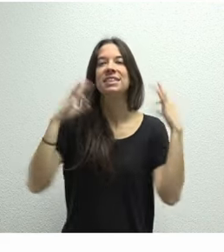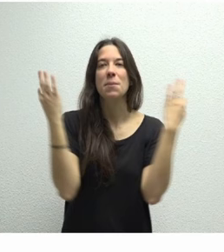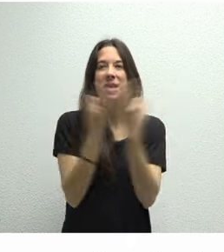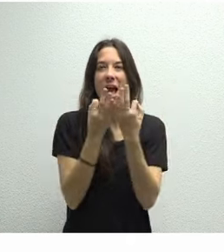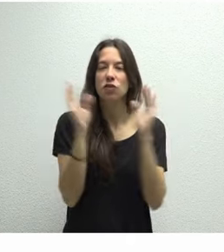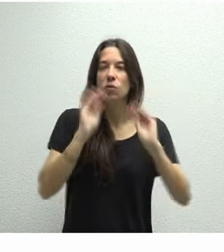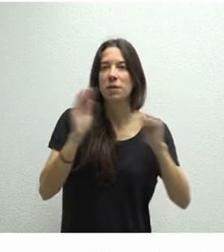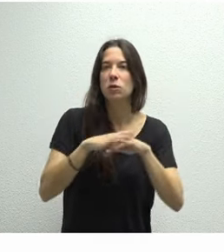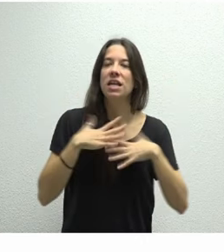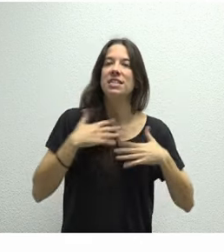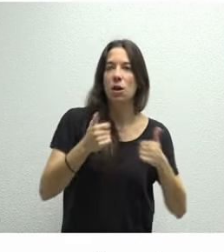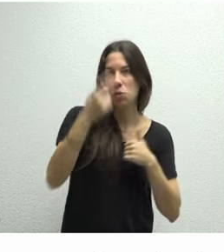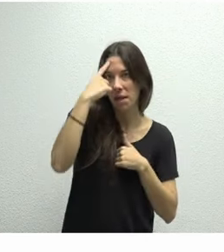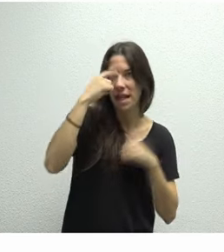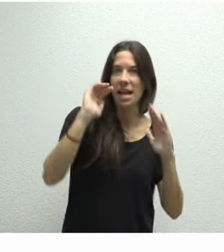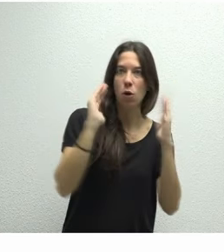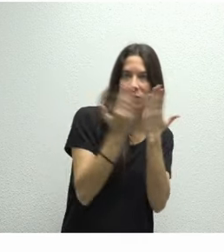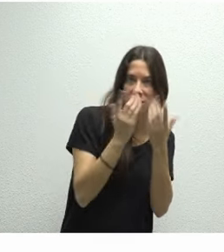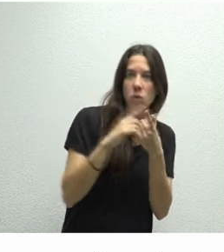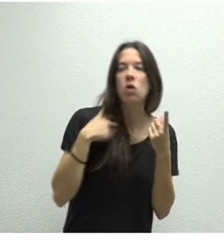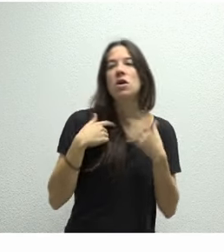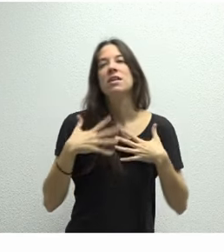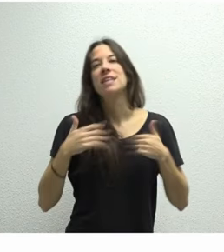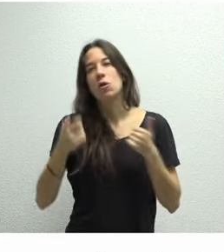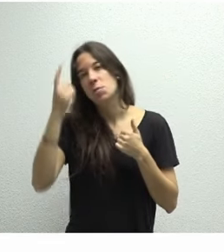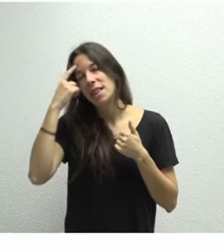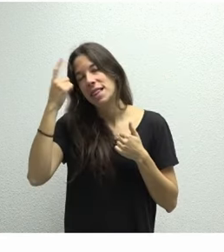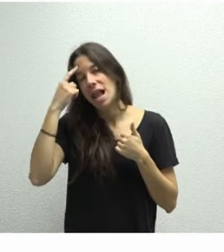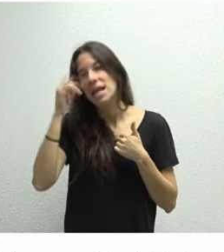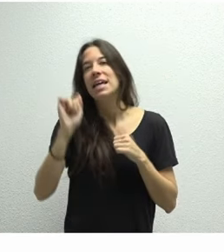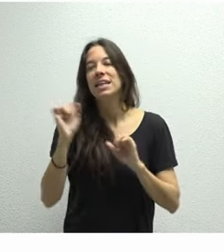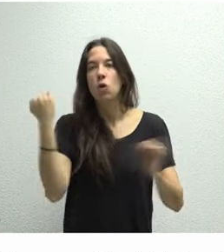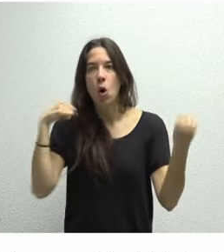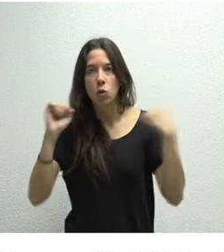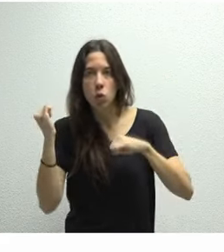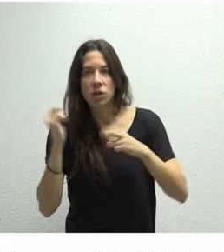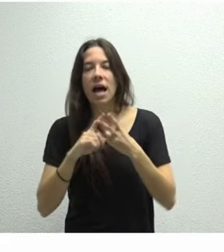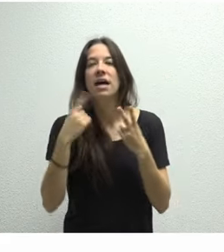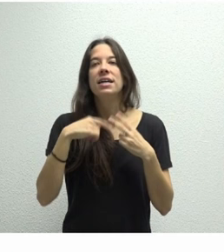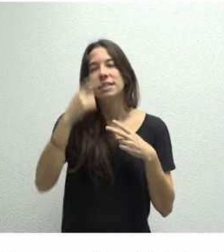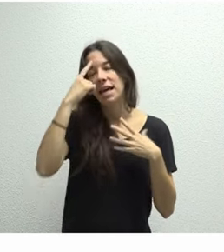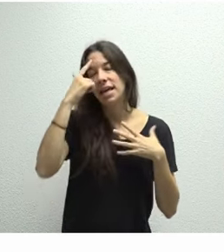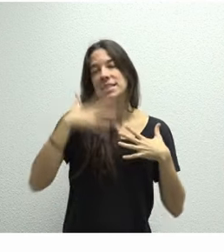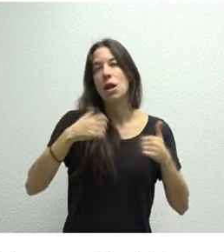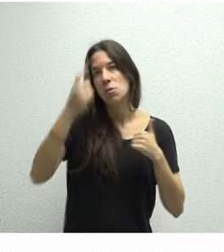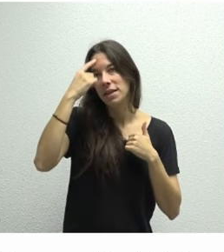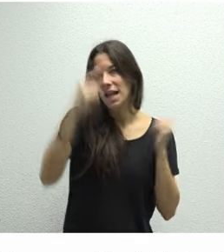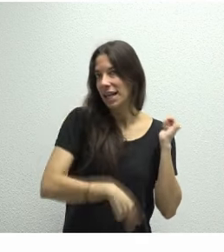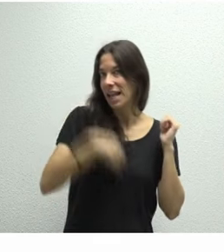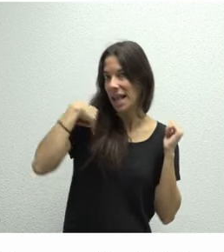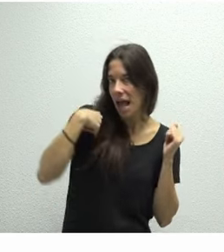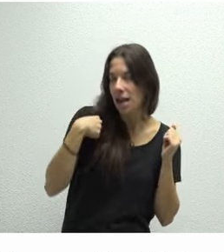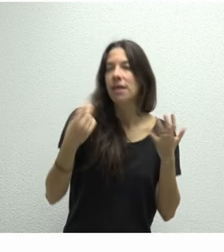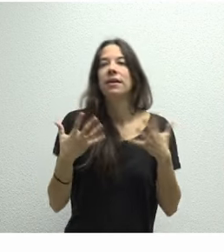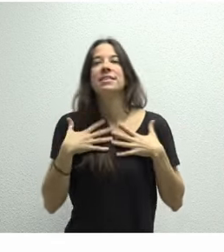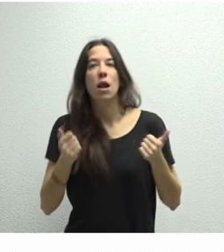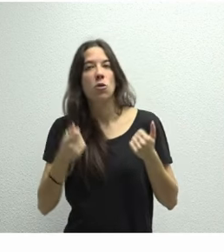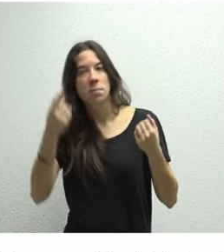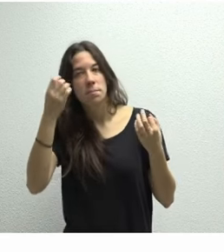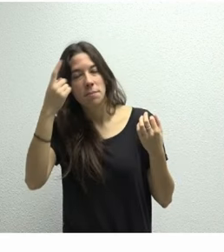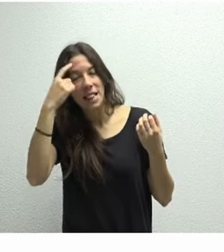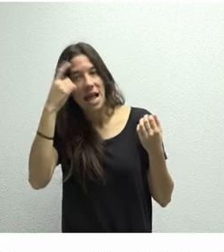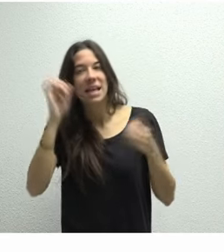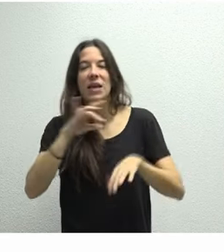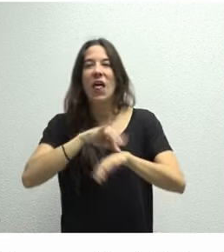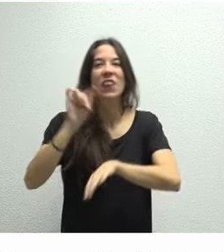autismo Salud Mental y conducta Salud Mental y salud general Salud Mental y diagnóstico eh con el propósito